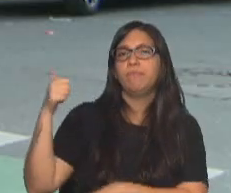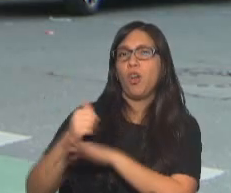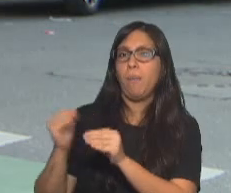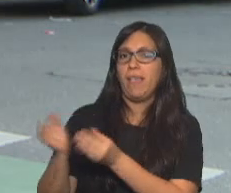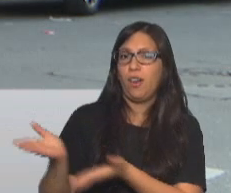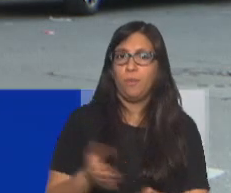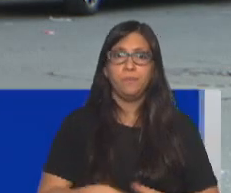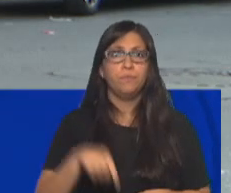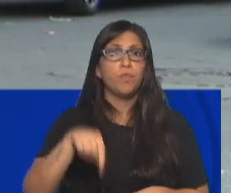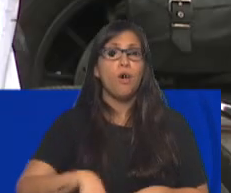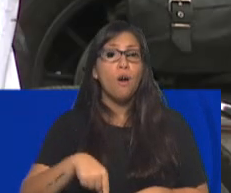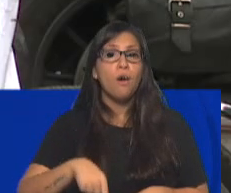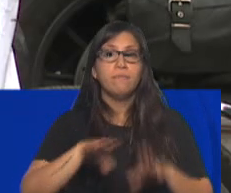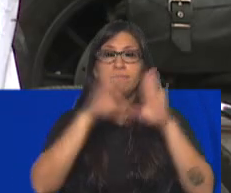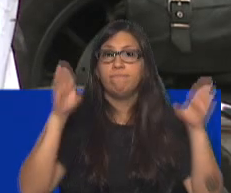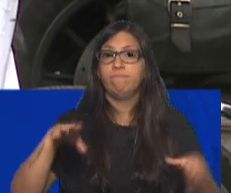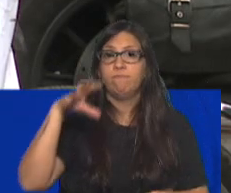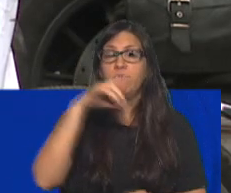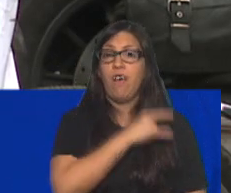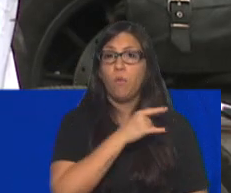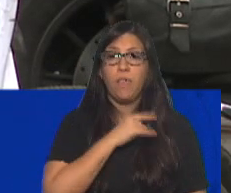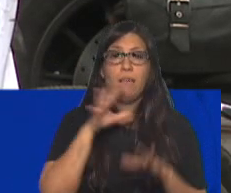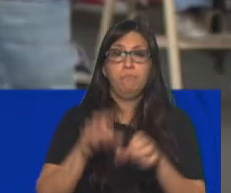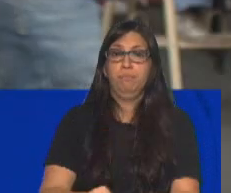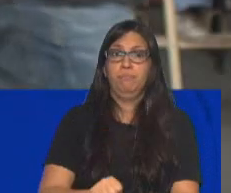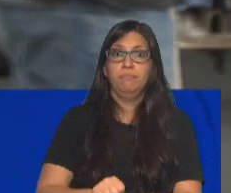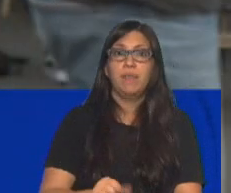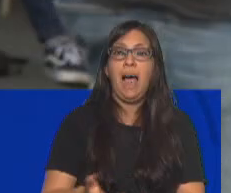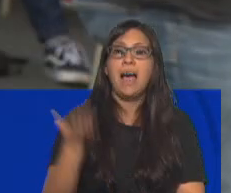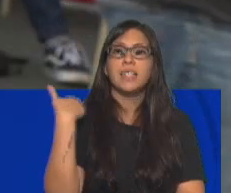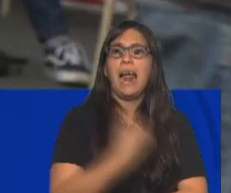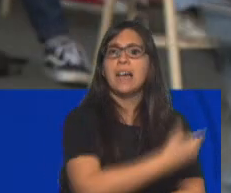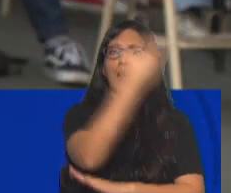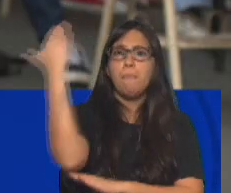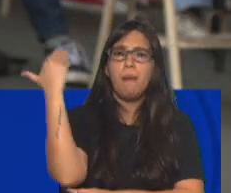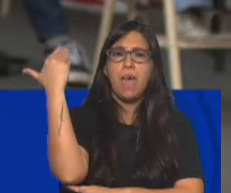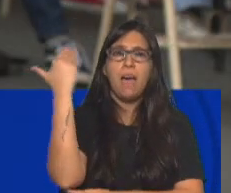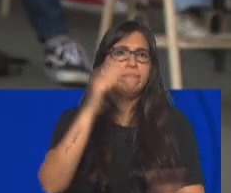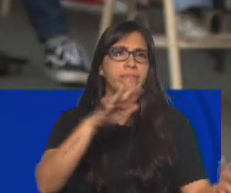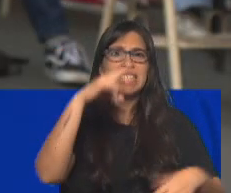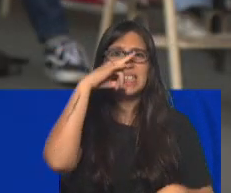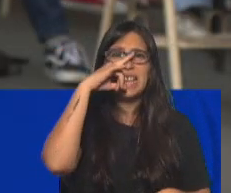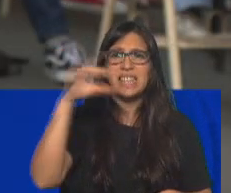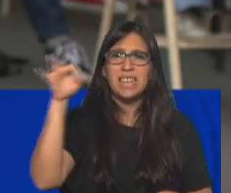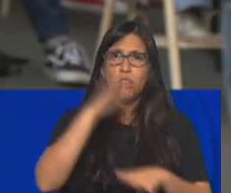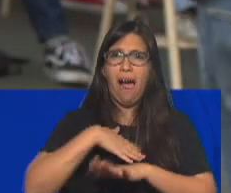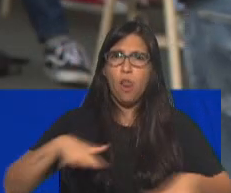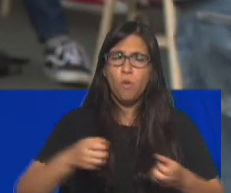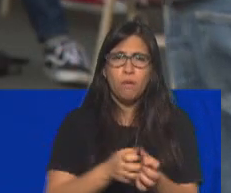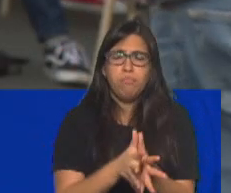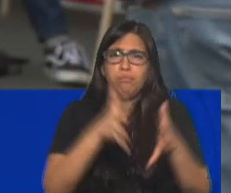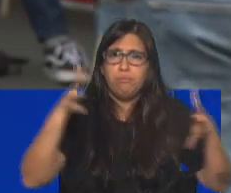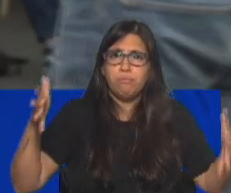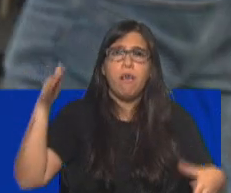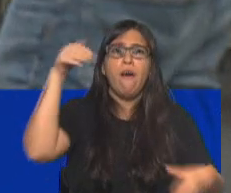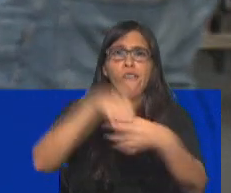estamos amaneciendo con la facultad tomada una medida que fue ratificada ayer con una asamblea de más de 700 estudiantes realmente fue muy grande